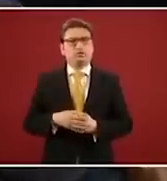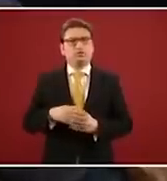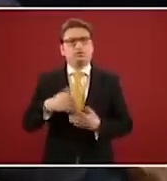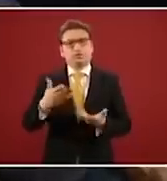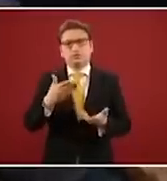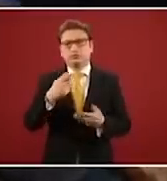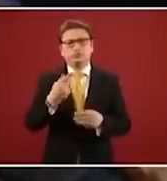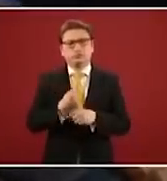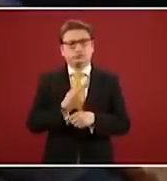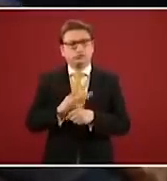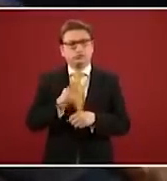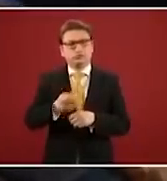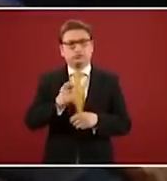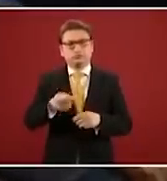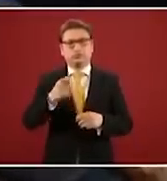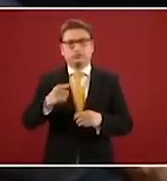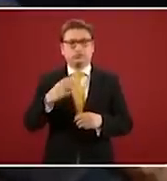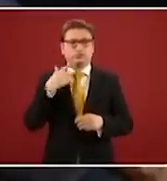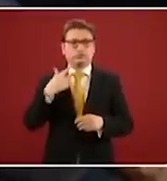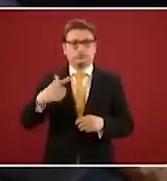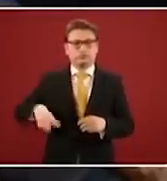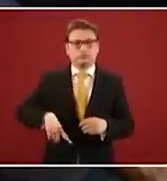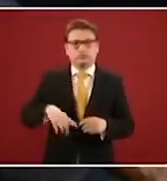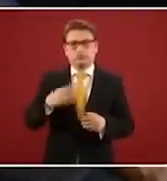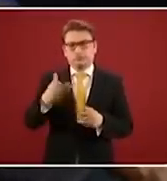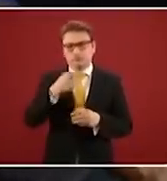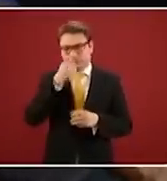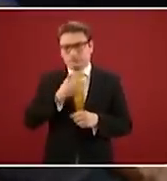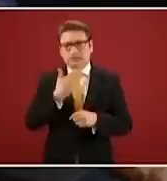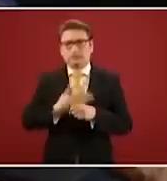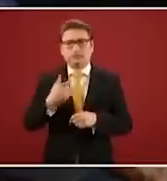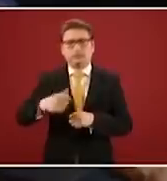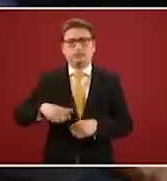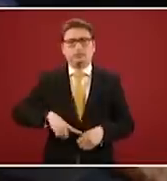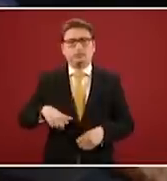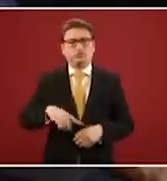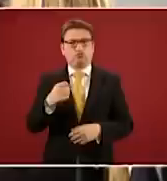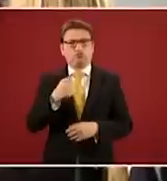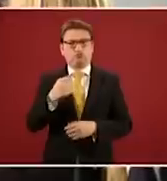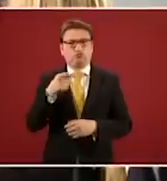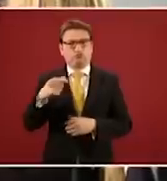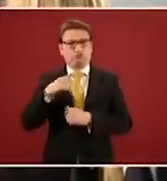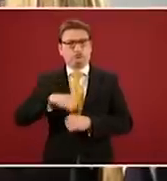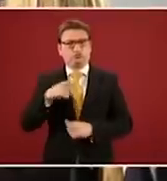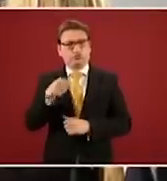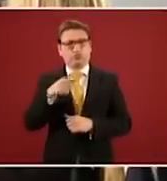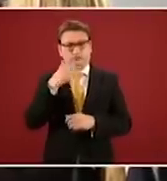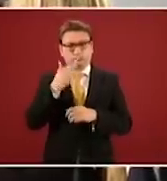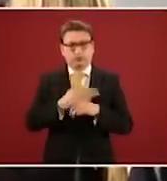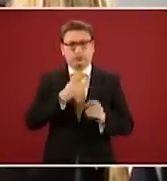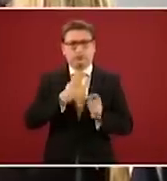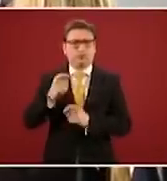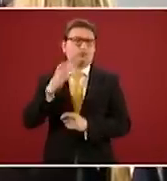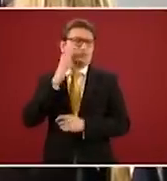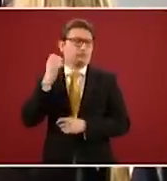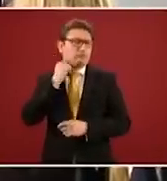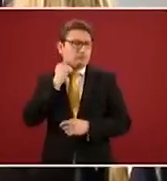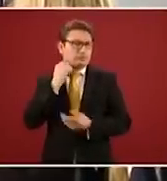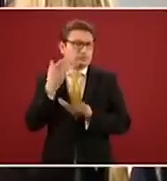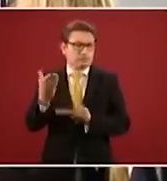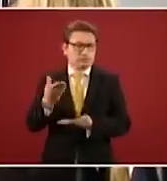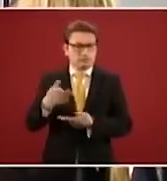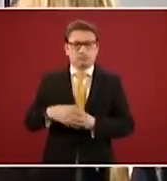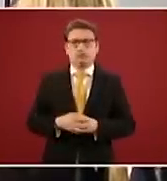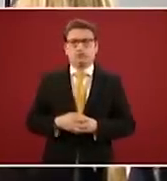que implica a un exfuncionario, un secretario de Gobernación muy poderoso que actualmente es senador de la República.